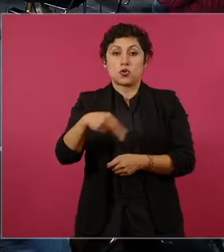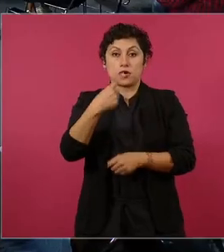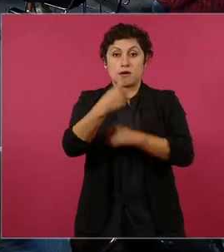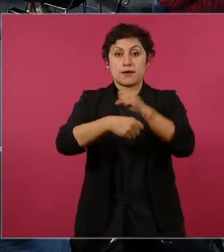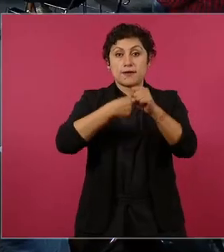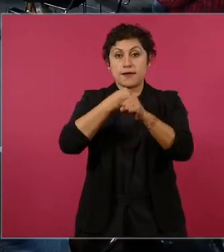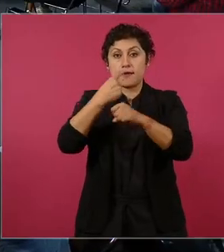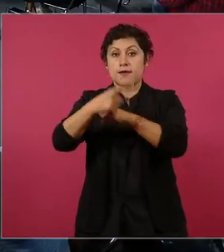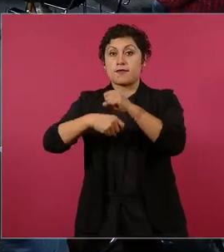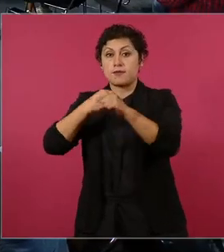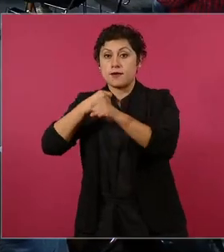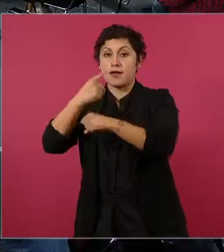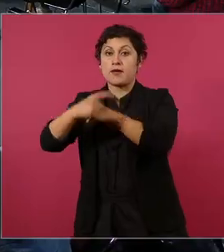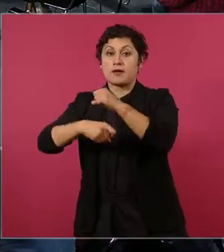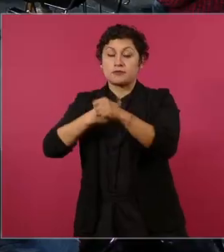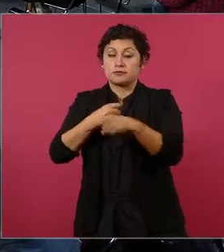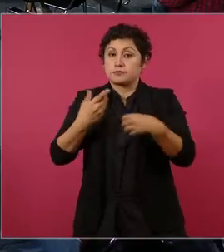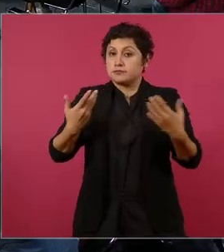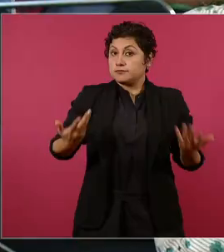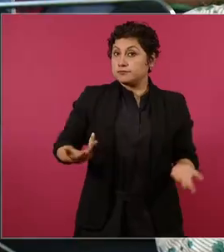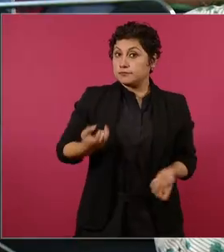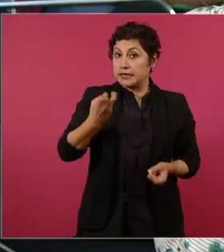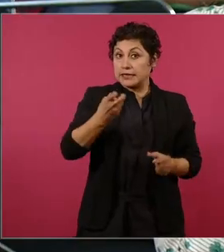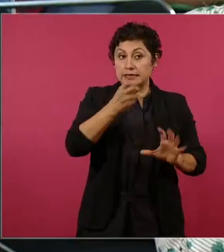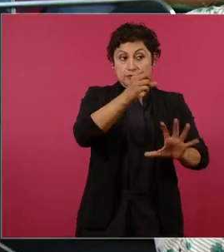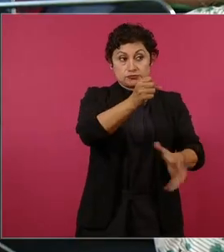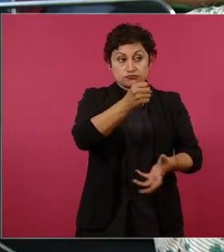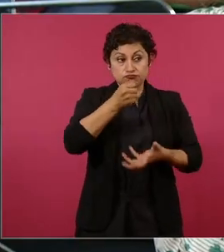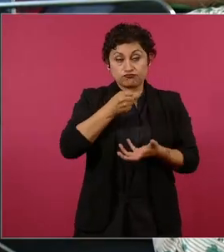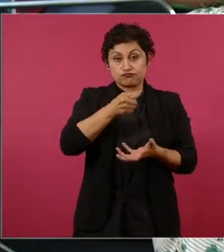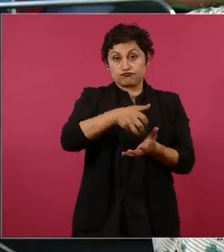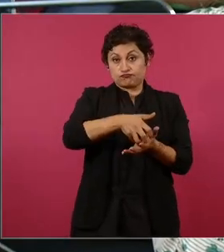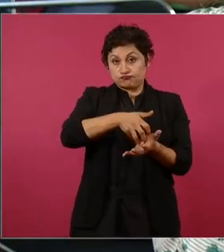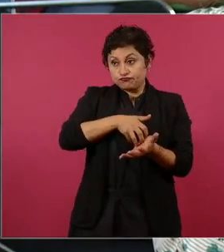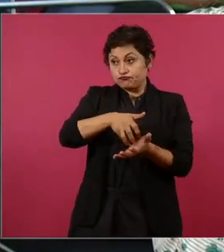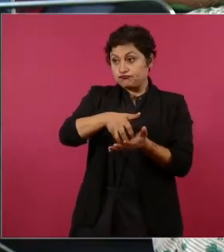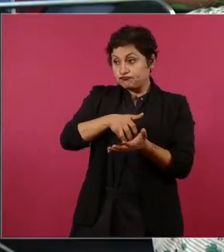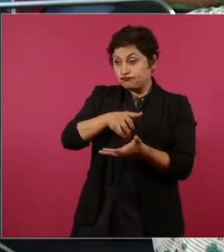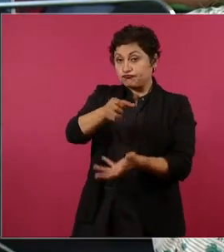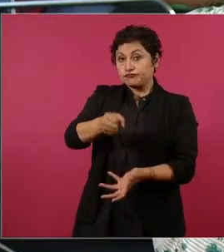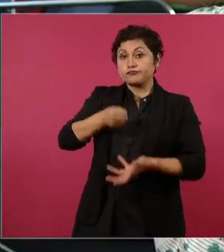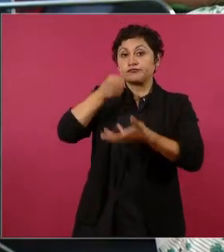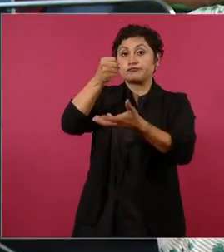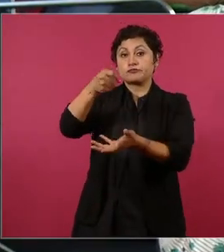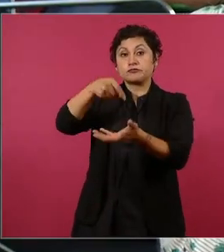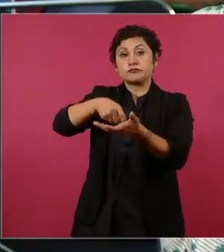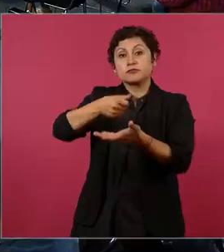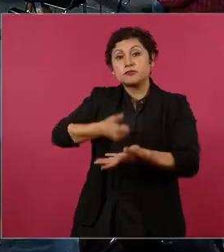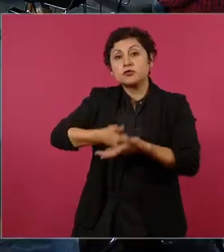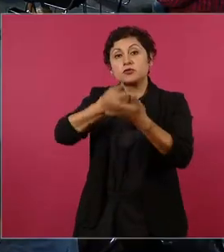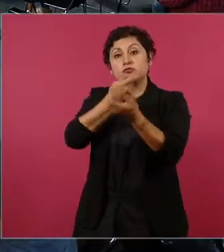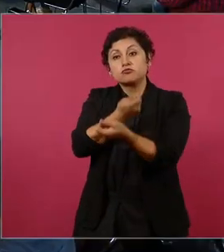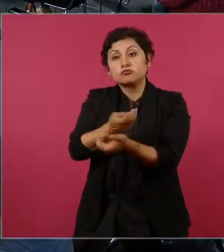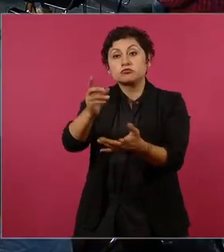O sea, eso nos ha permitido financiar el programa de los adultos